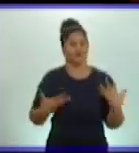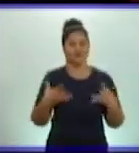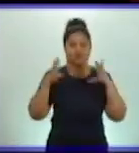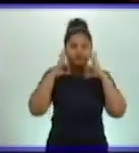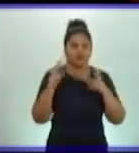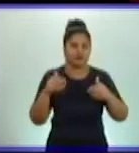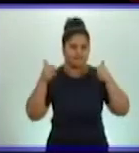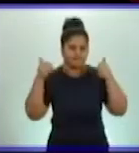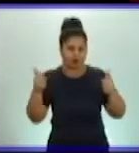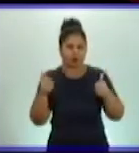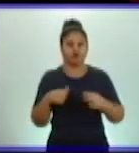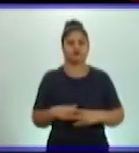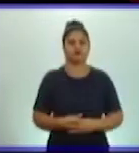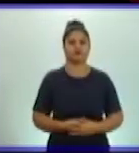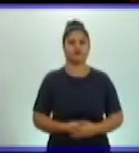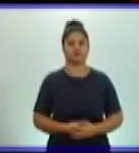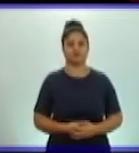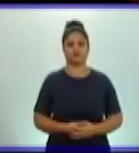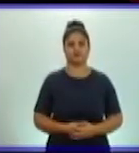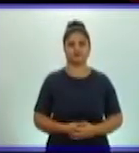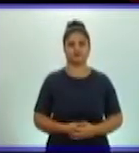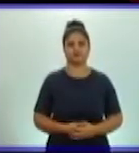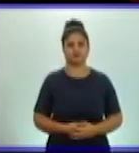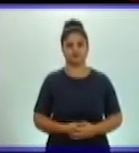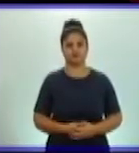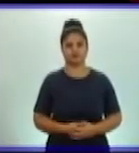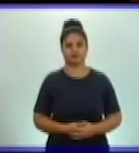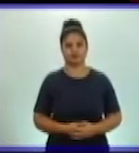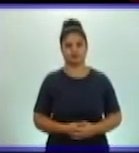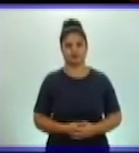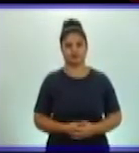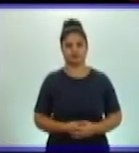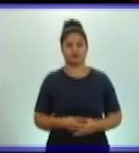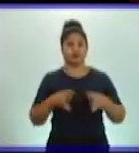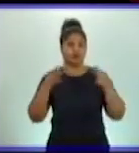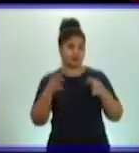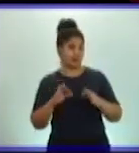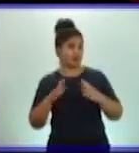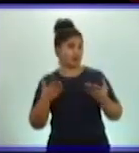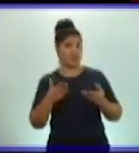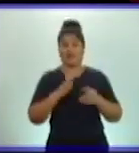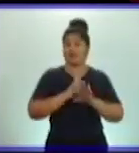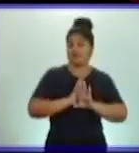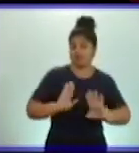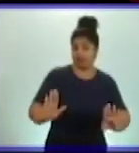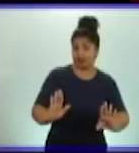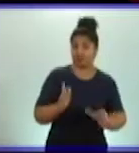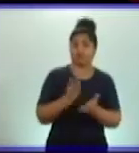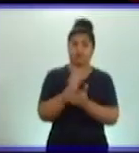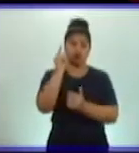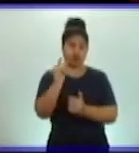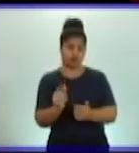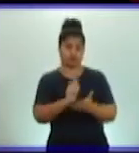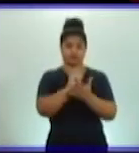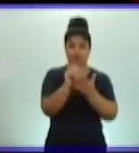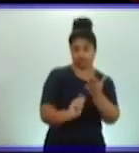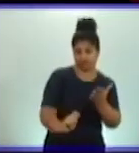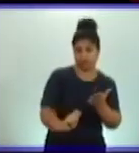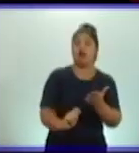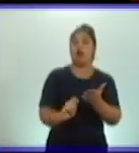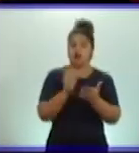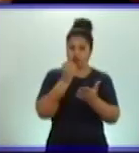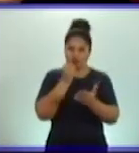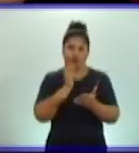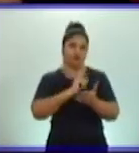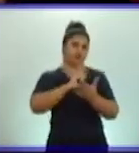es que llega el momento precisamente de leerlo en altavoz. Ahí es cuando el estudiante puede leerlo y no solo